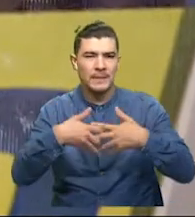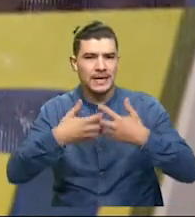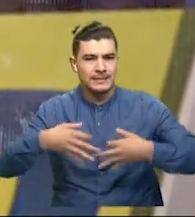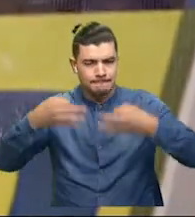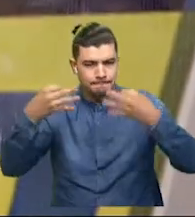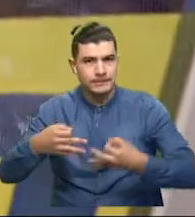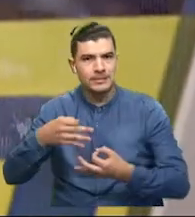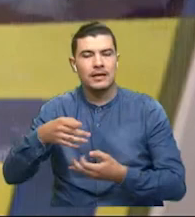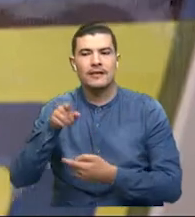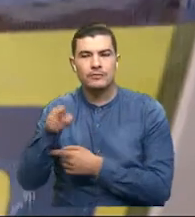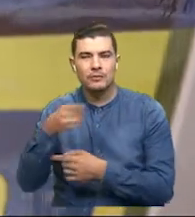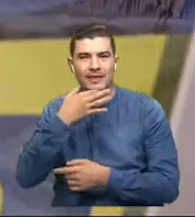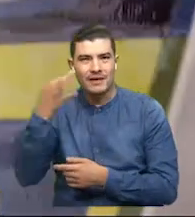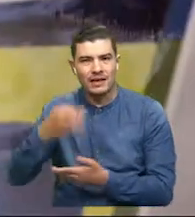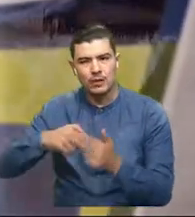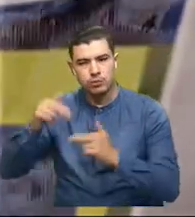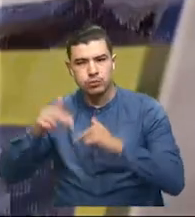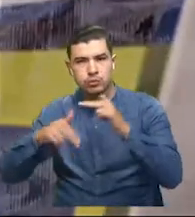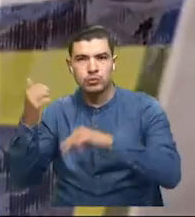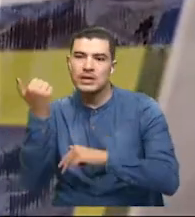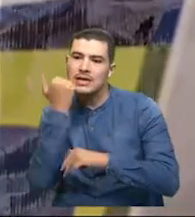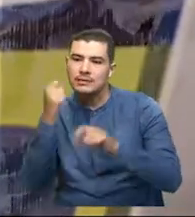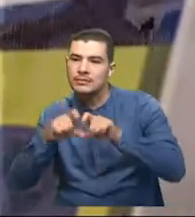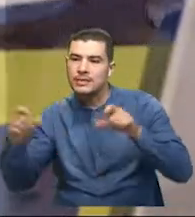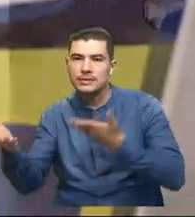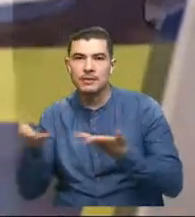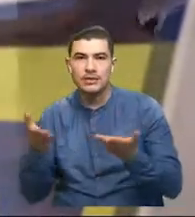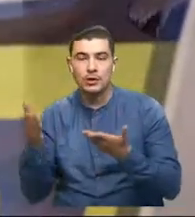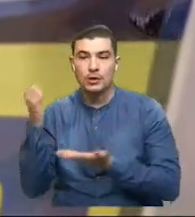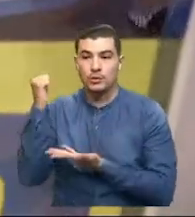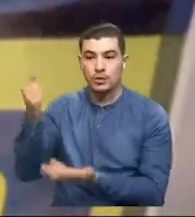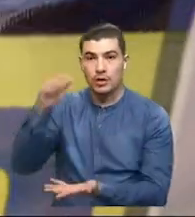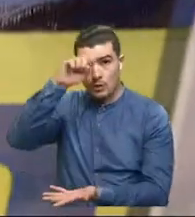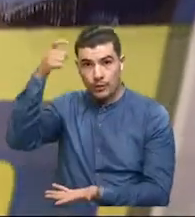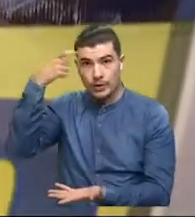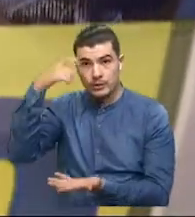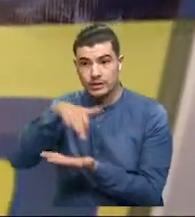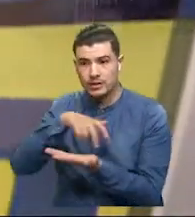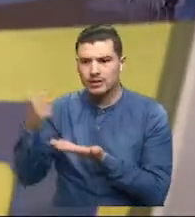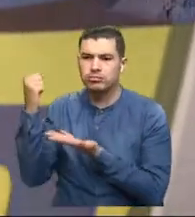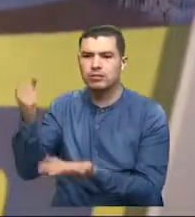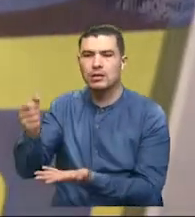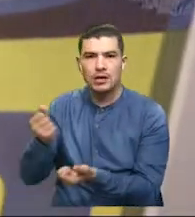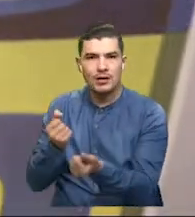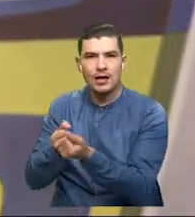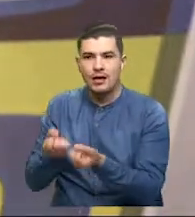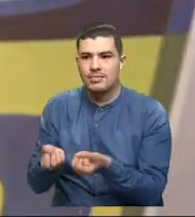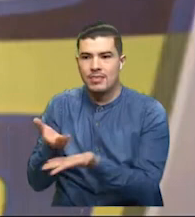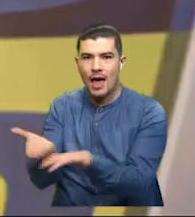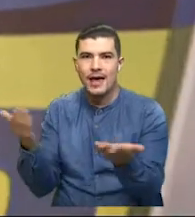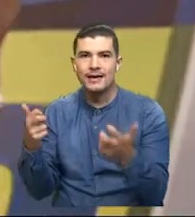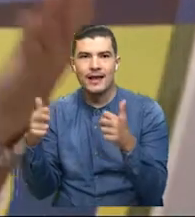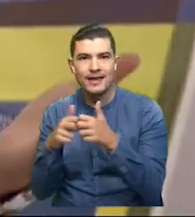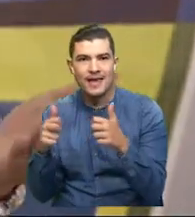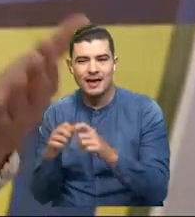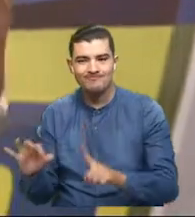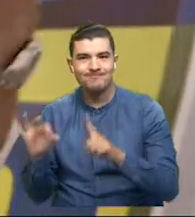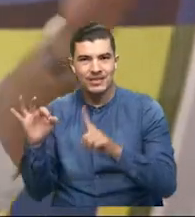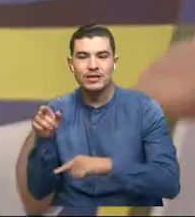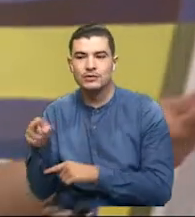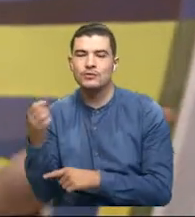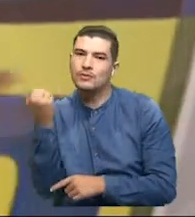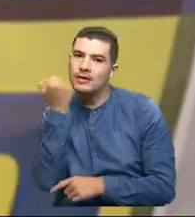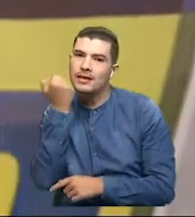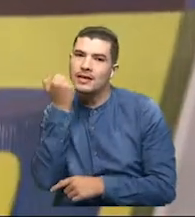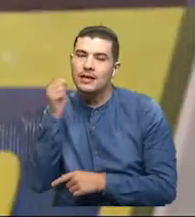a este nuevo operador, que el gobierno departamental aporta los recursos y podamos llegar con esta energía necesaria para el municipio, para